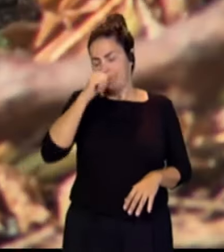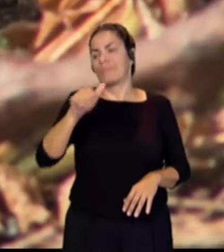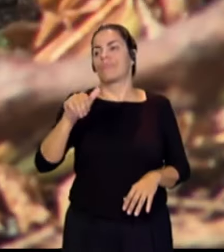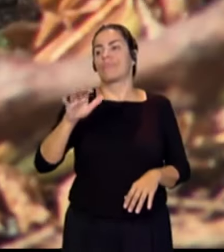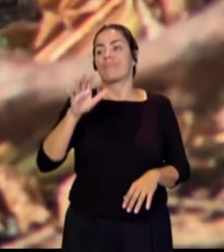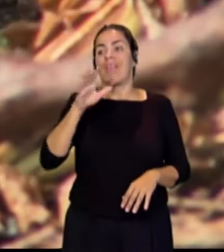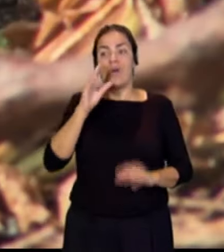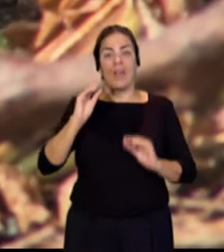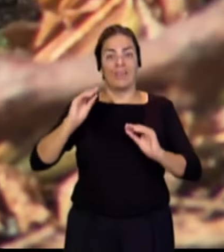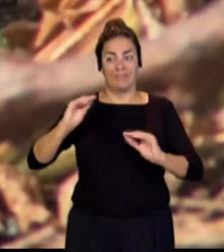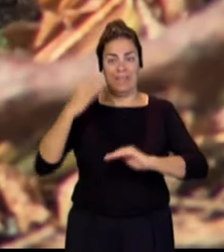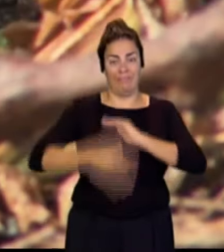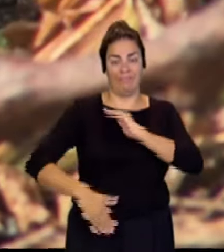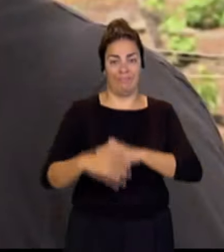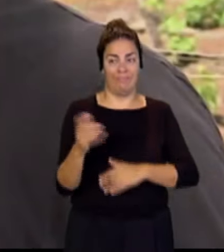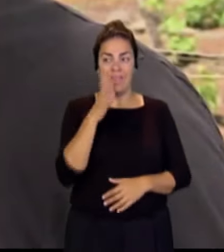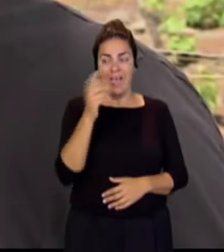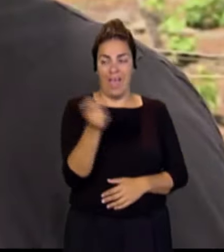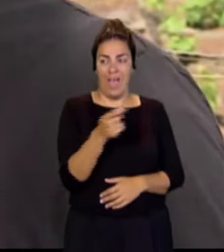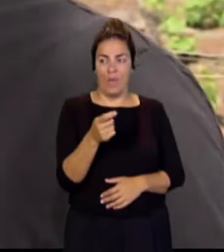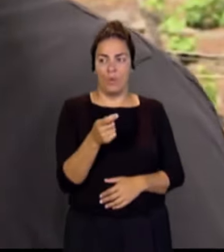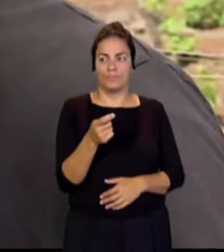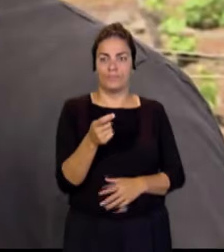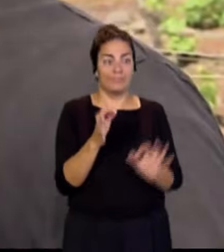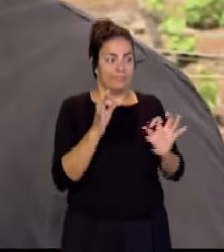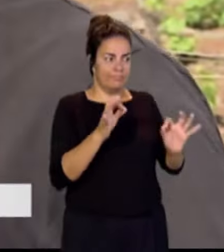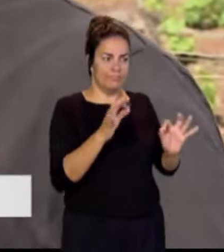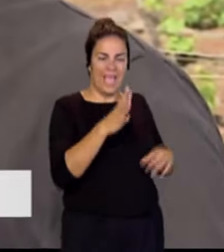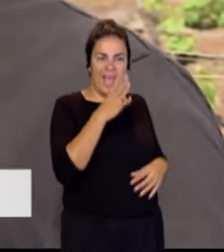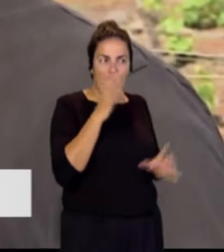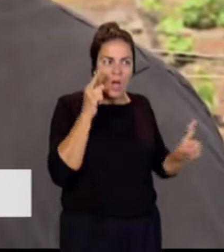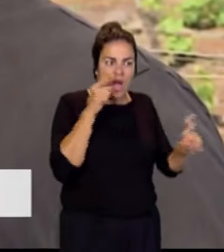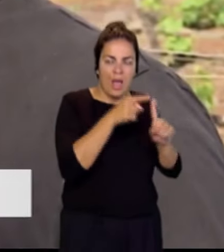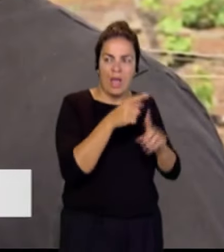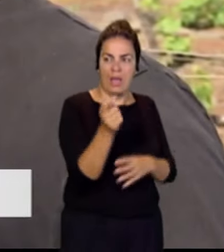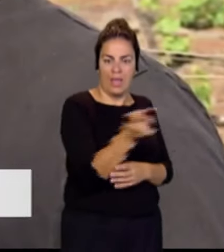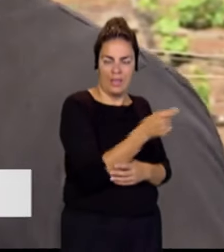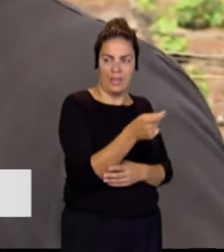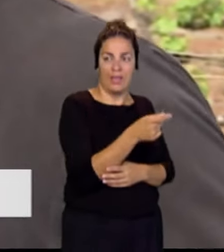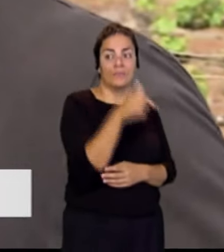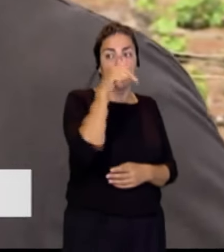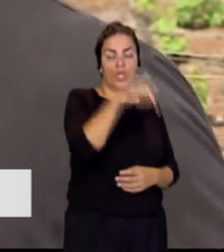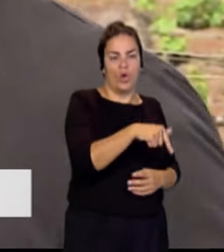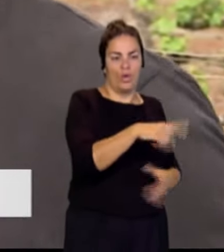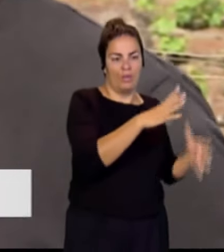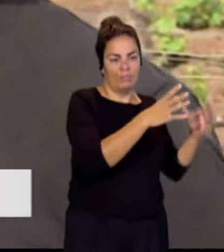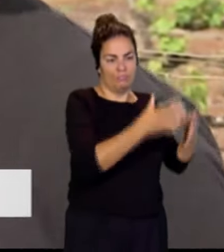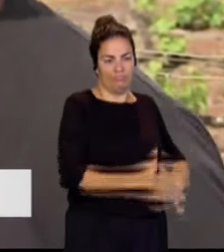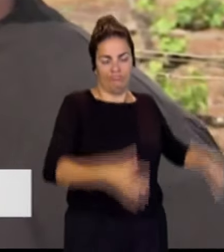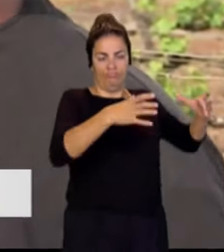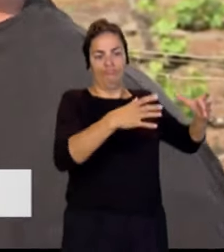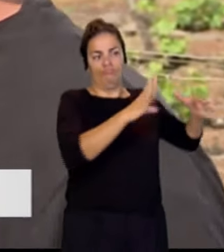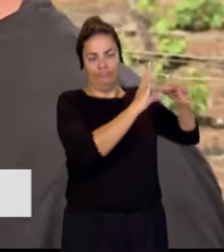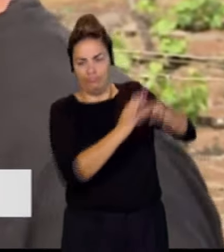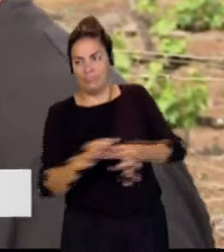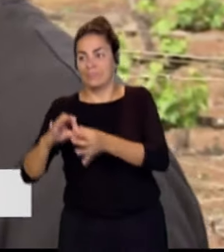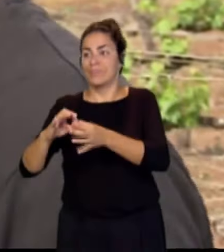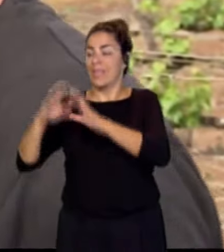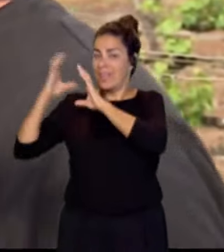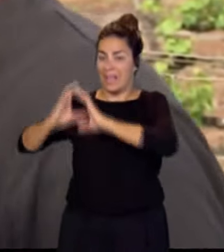inminentemente agrícolas y hoy conectados al abasto y el canal del Norte que pasa por